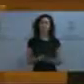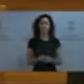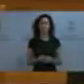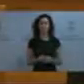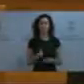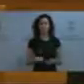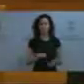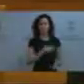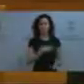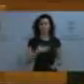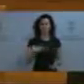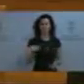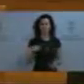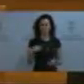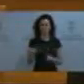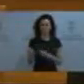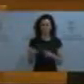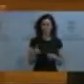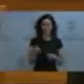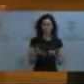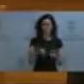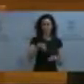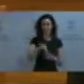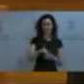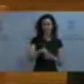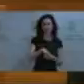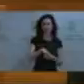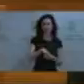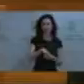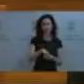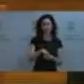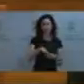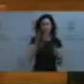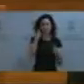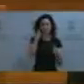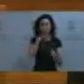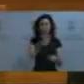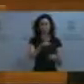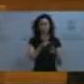sacar votos es usted o su partido, pues es su problema,